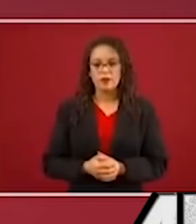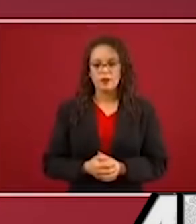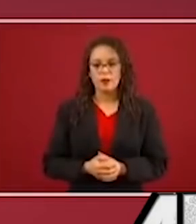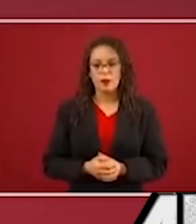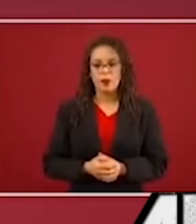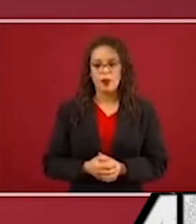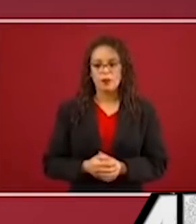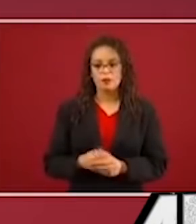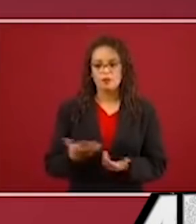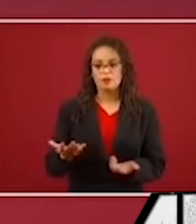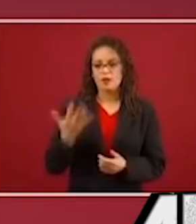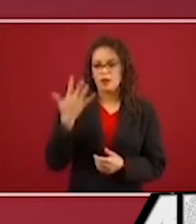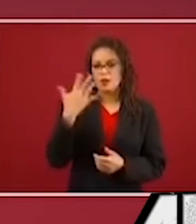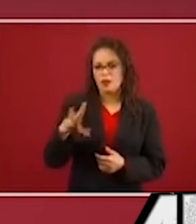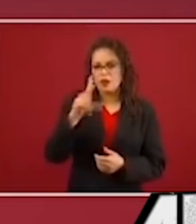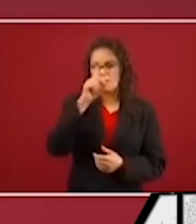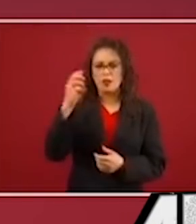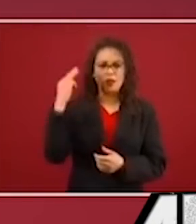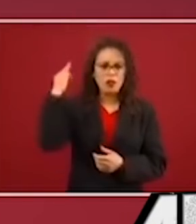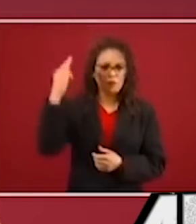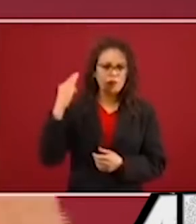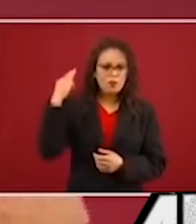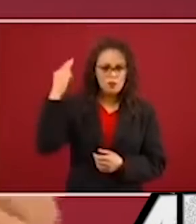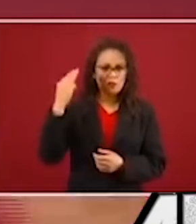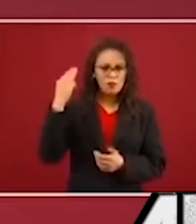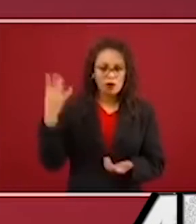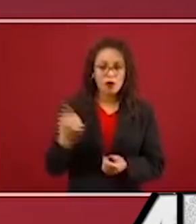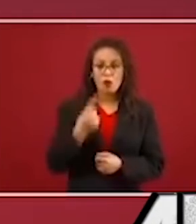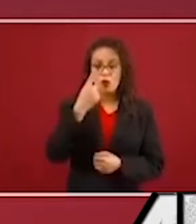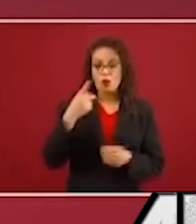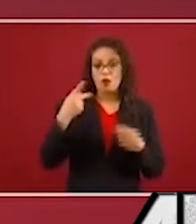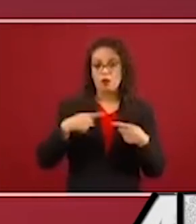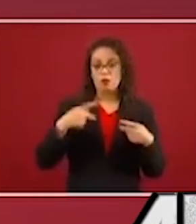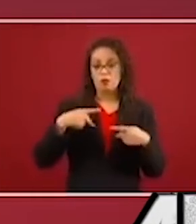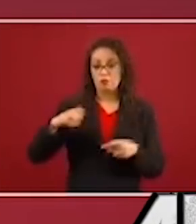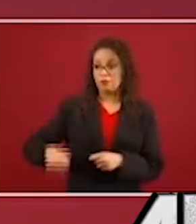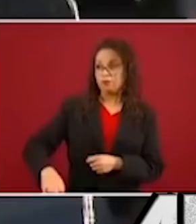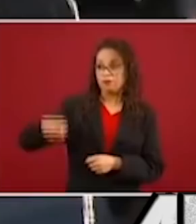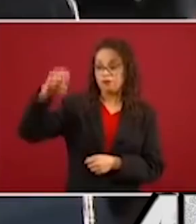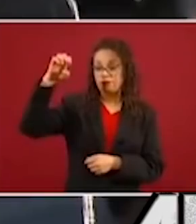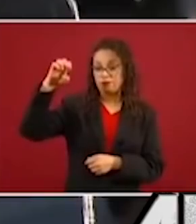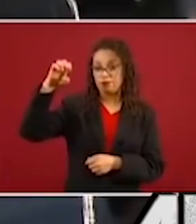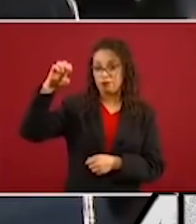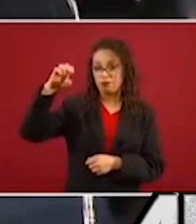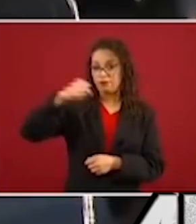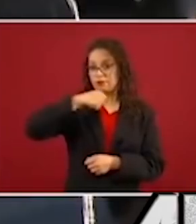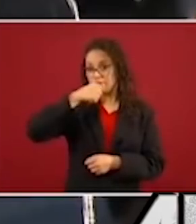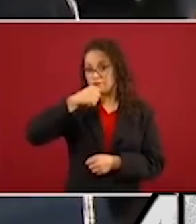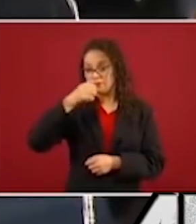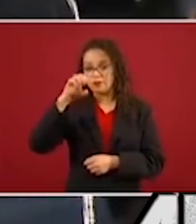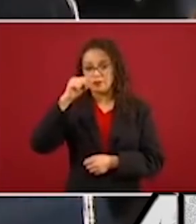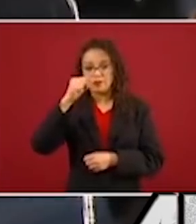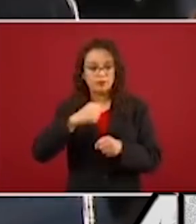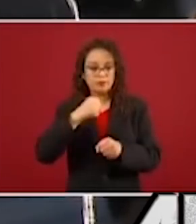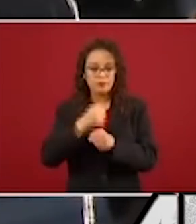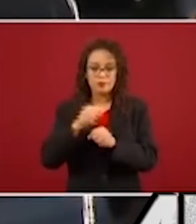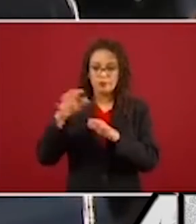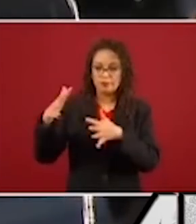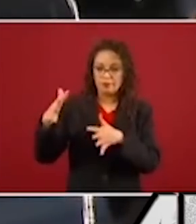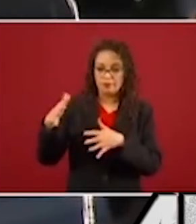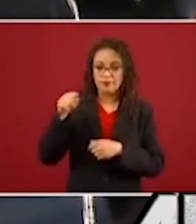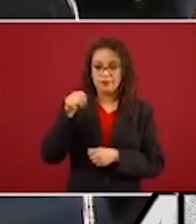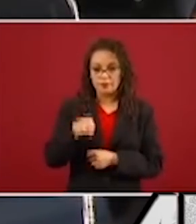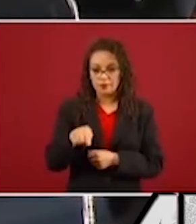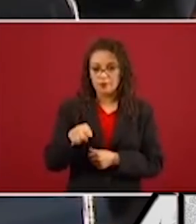desde marzo, desde el 10 de marzo, un paciente que llegó de 60 años que tuvo todos